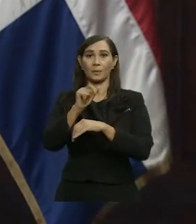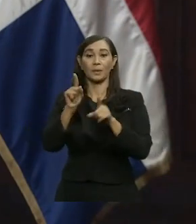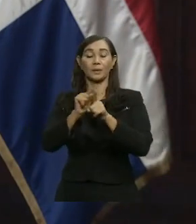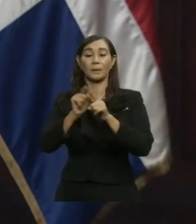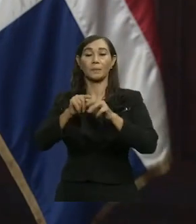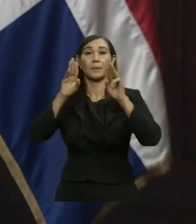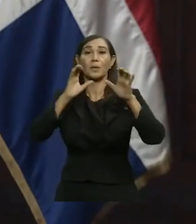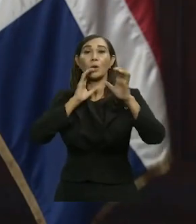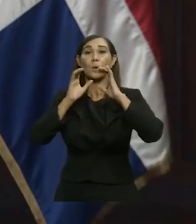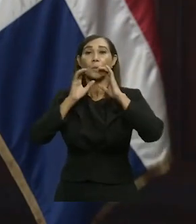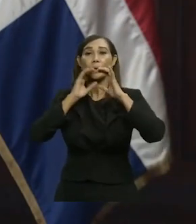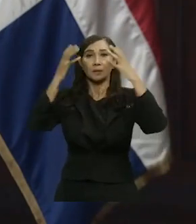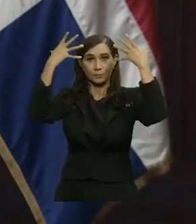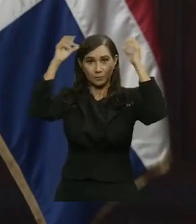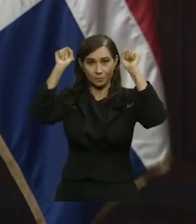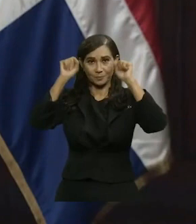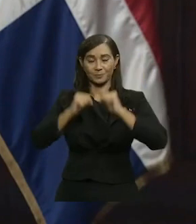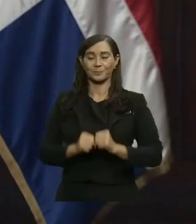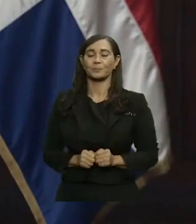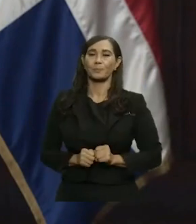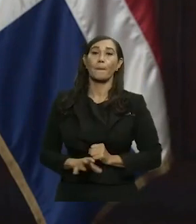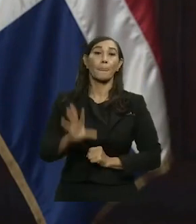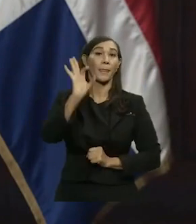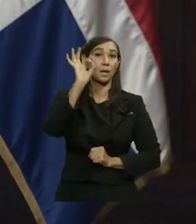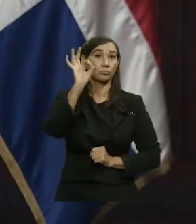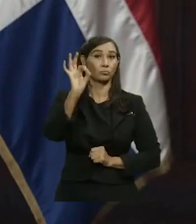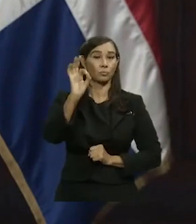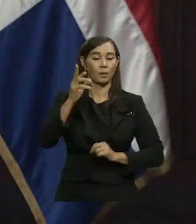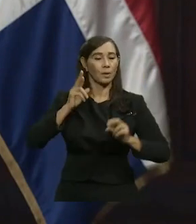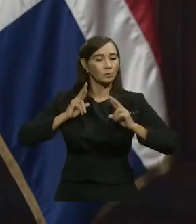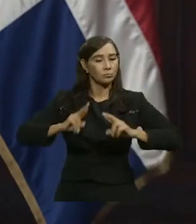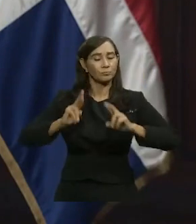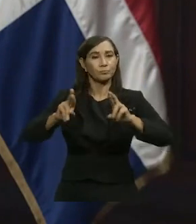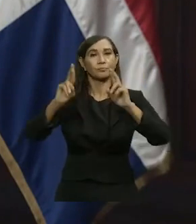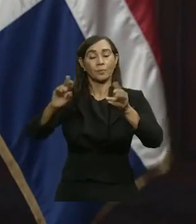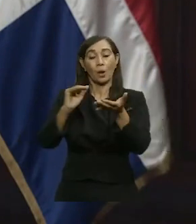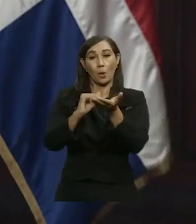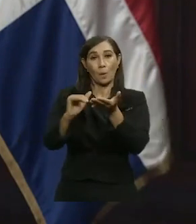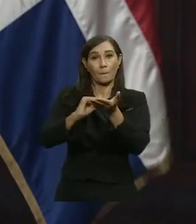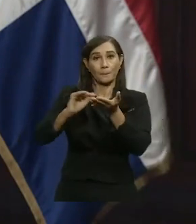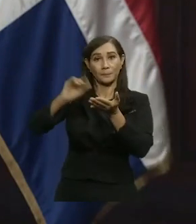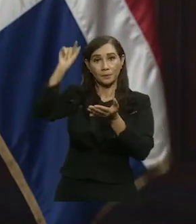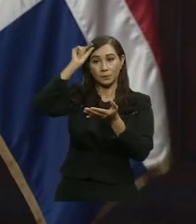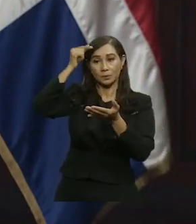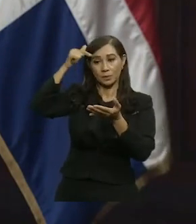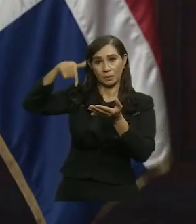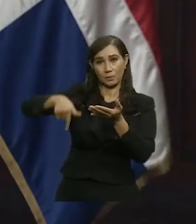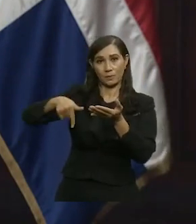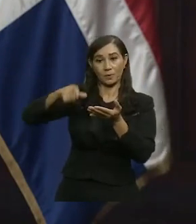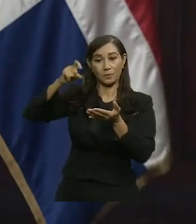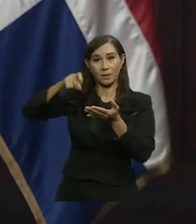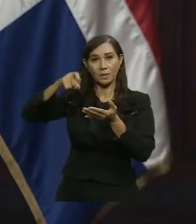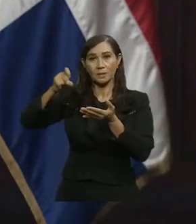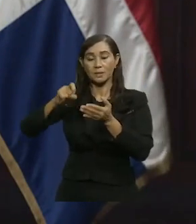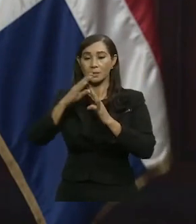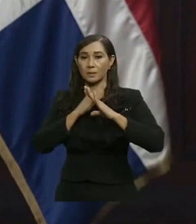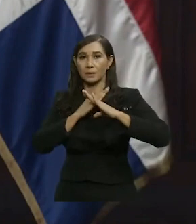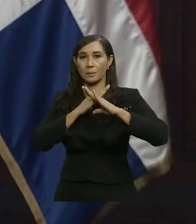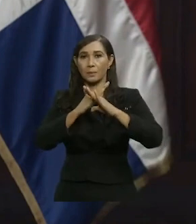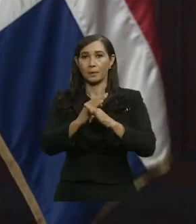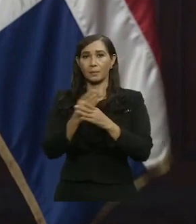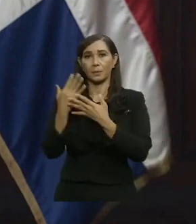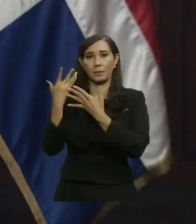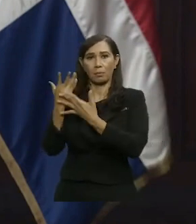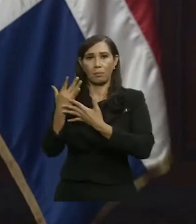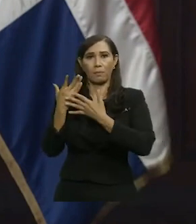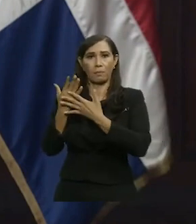Presidencia. 9. Agilizaremos los trámites y permisos gubernamentales requeridos para evitar